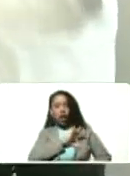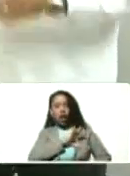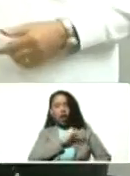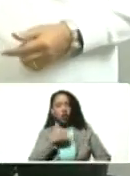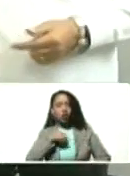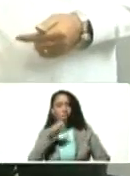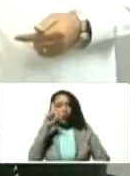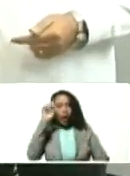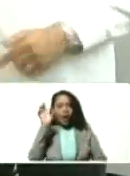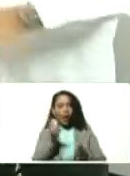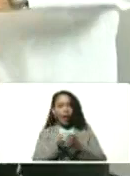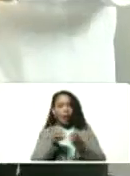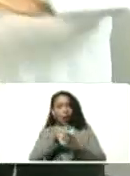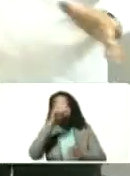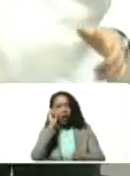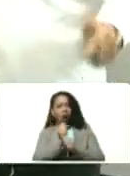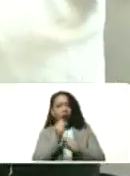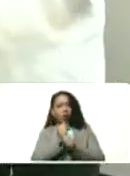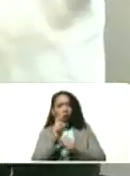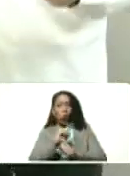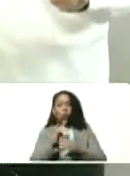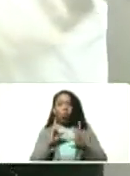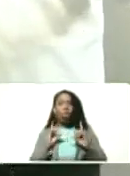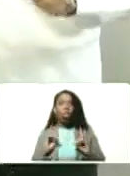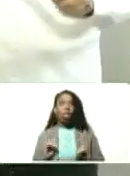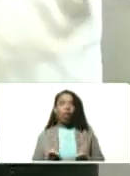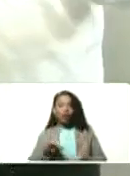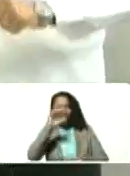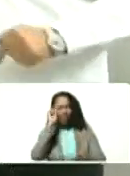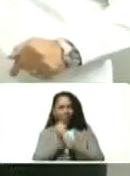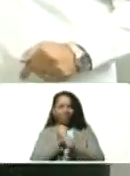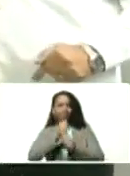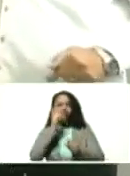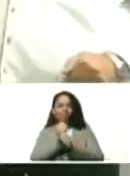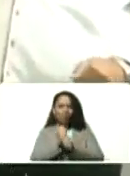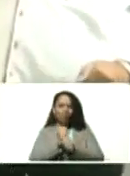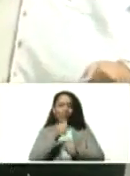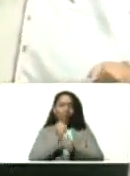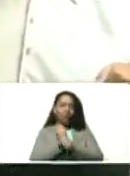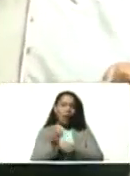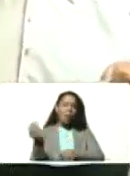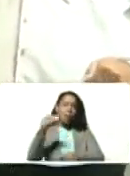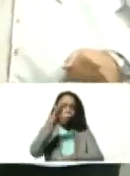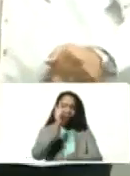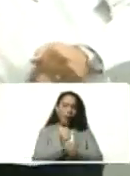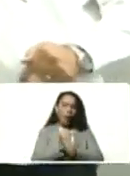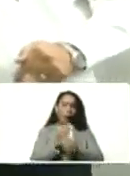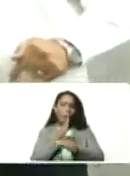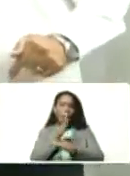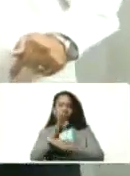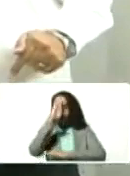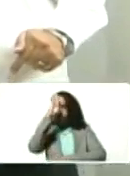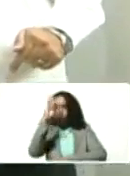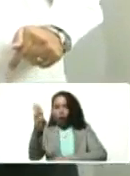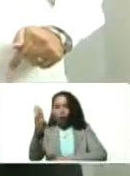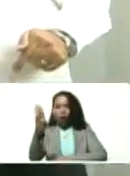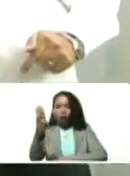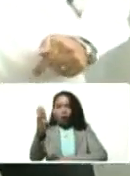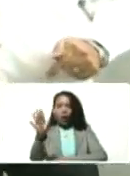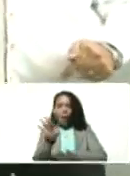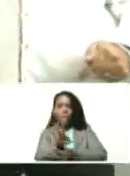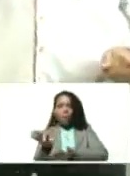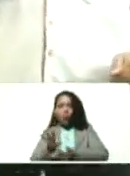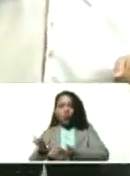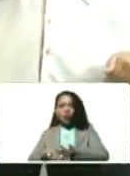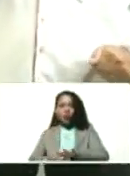un equipo trabajador, que no descansamos. Trabajo, trabajo, trabajo y más trabajo. Vámonos directo al